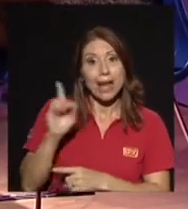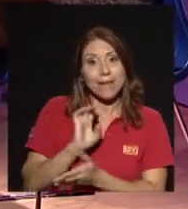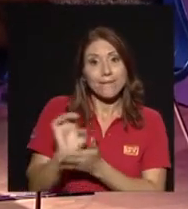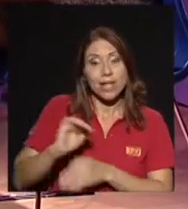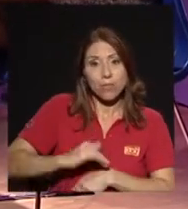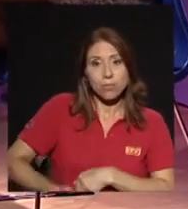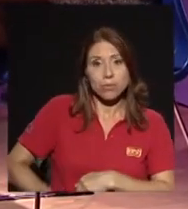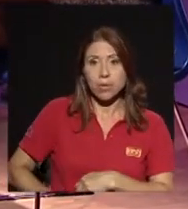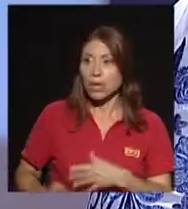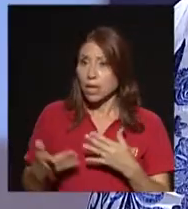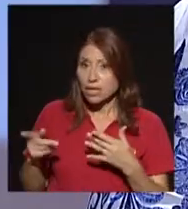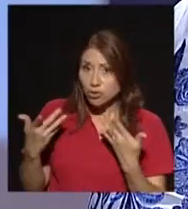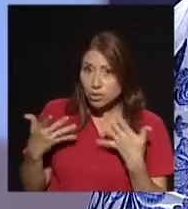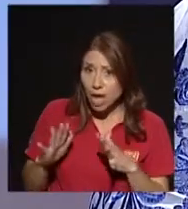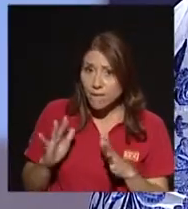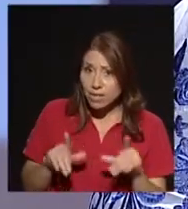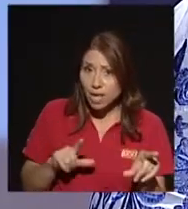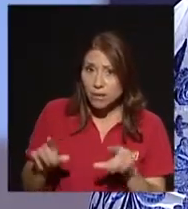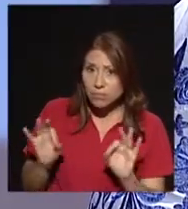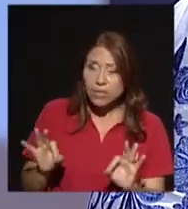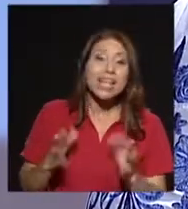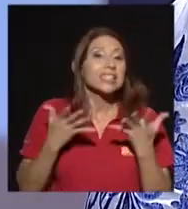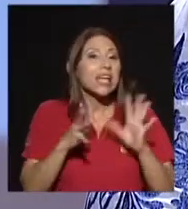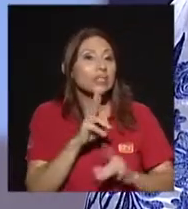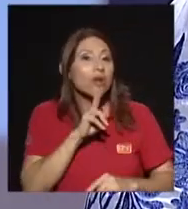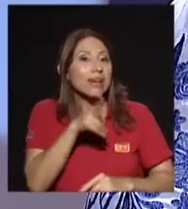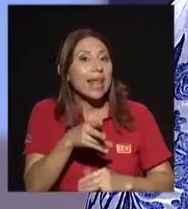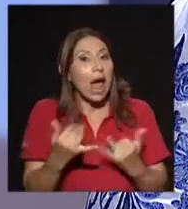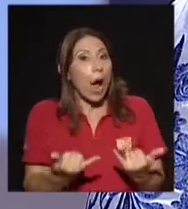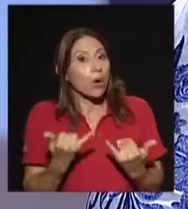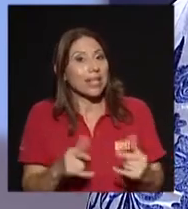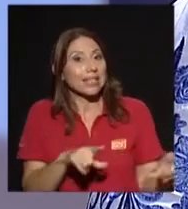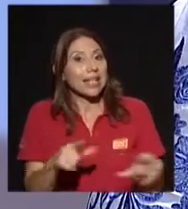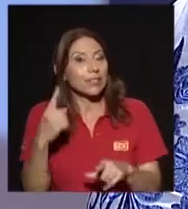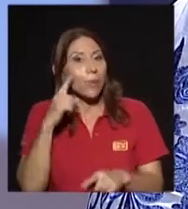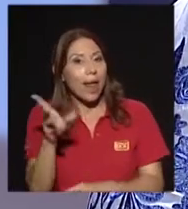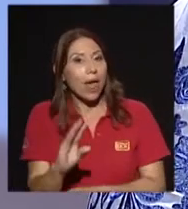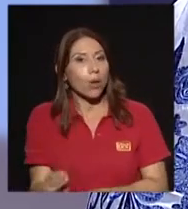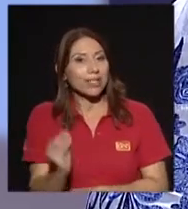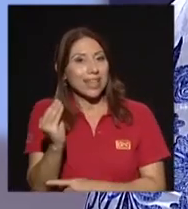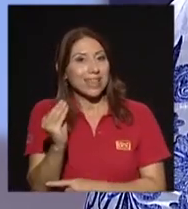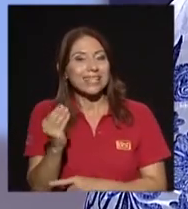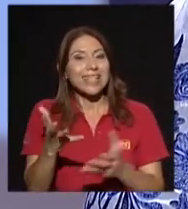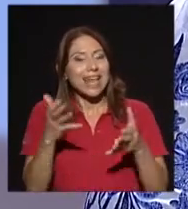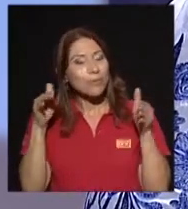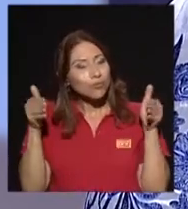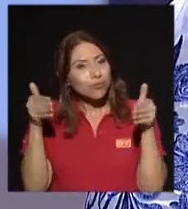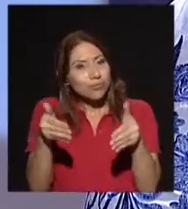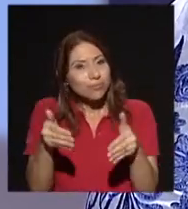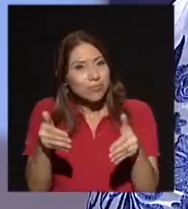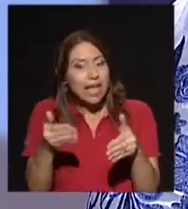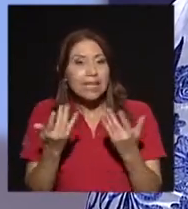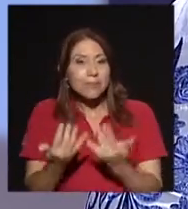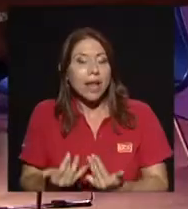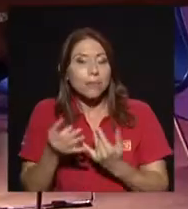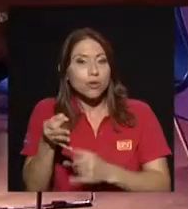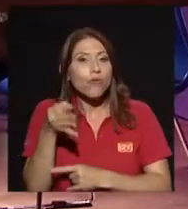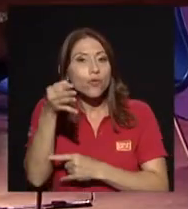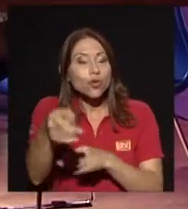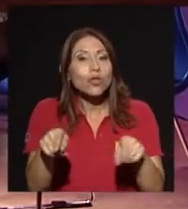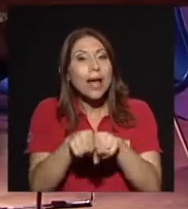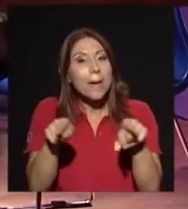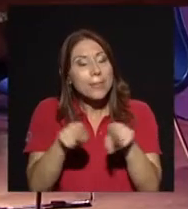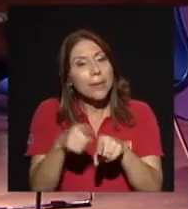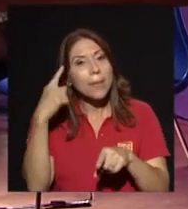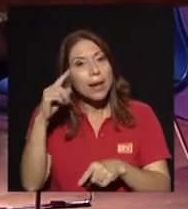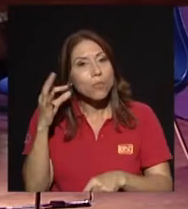estar disponible. Ya es una realidad, está ahorita para adolescentes, porque ese es el enfoque que queremos dar. Esperamos que en un futuro podamos también ampliarlo a las